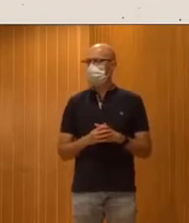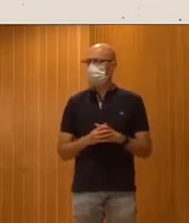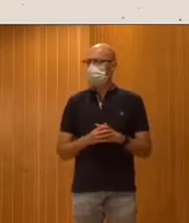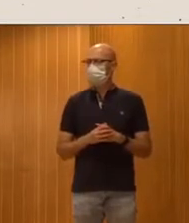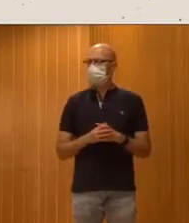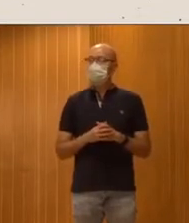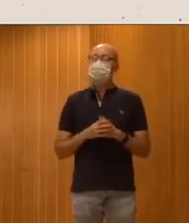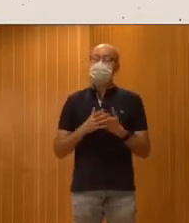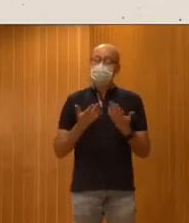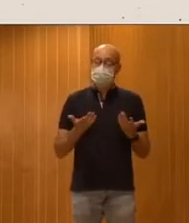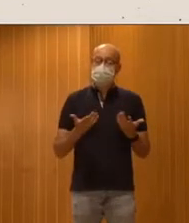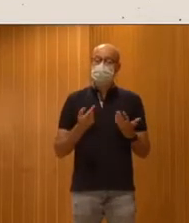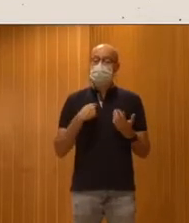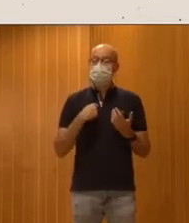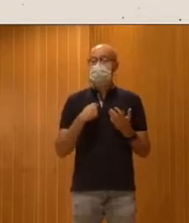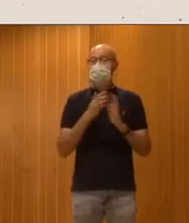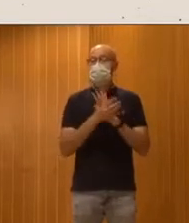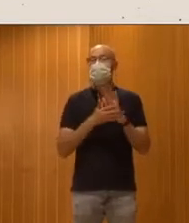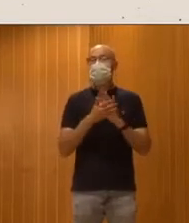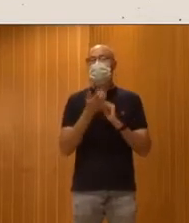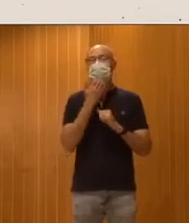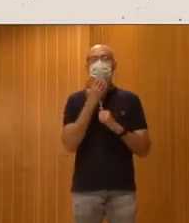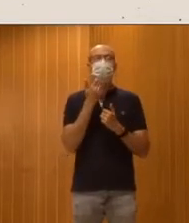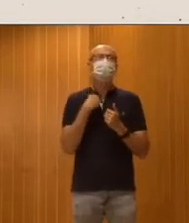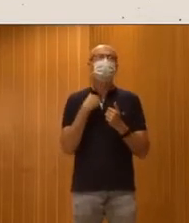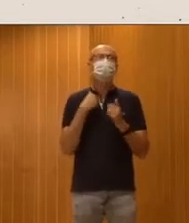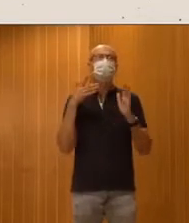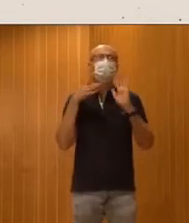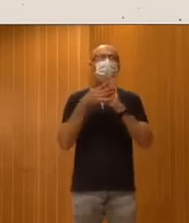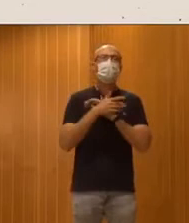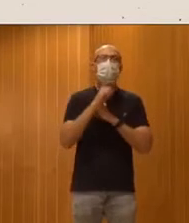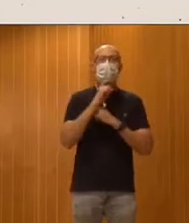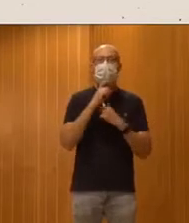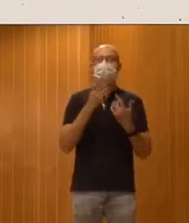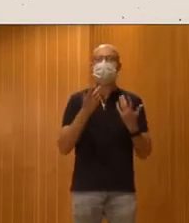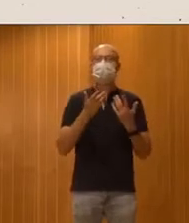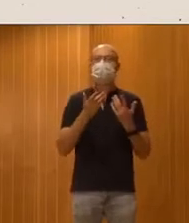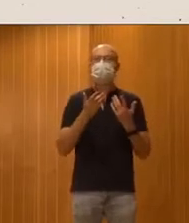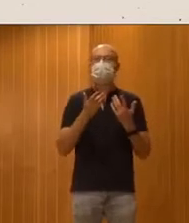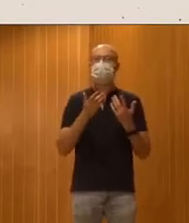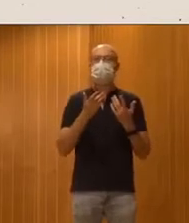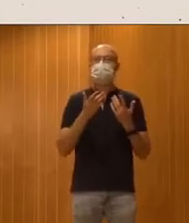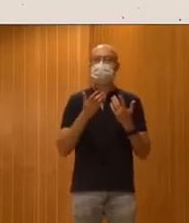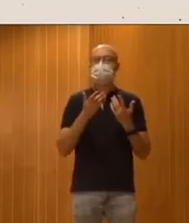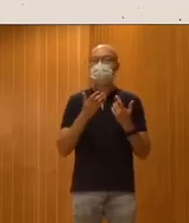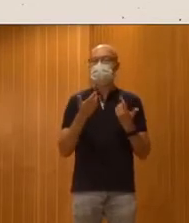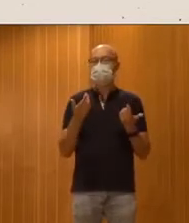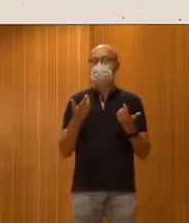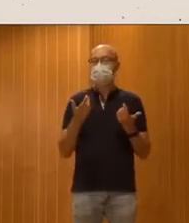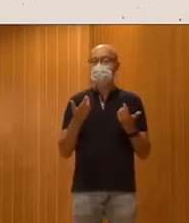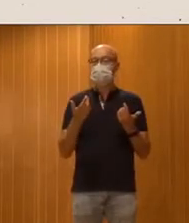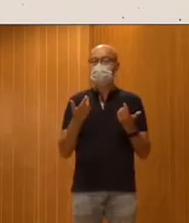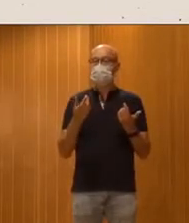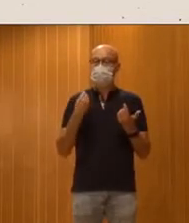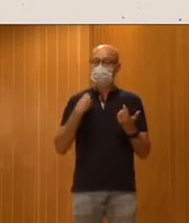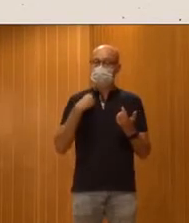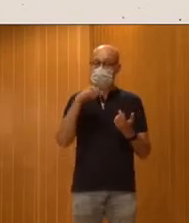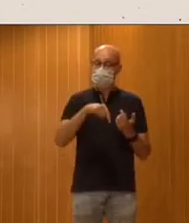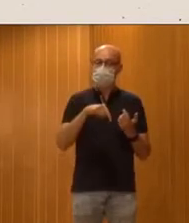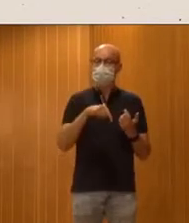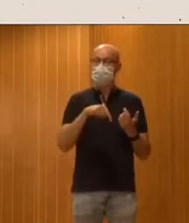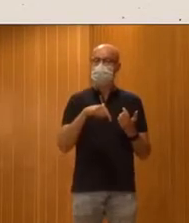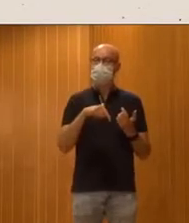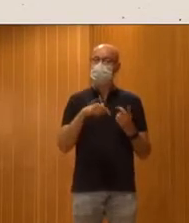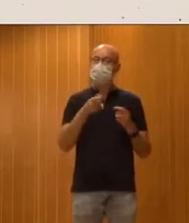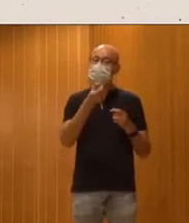Claro, yo decía, bueno, ¿cómo explico yo por qué tenemos nosotros que andarnos con